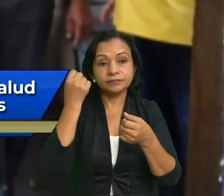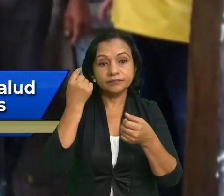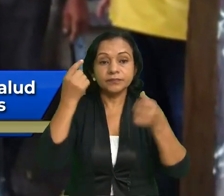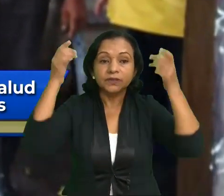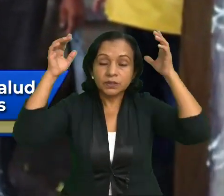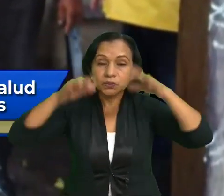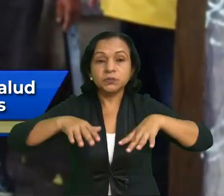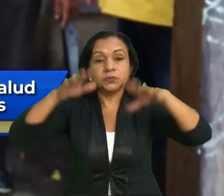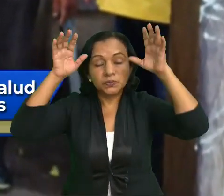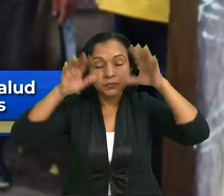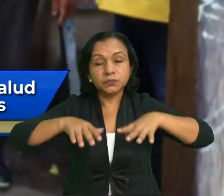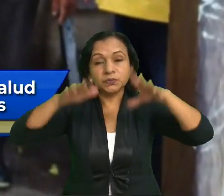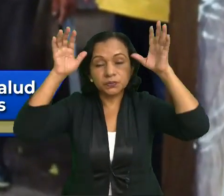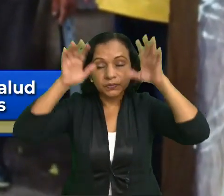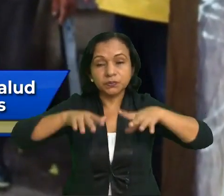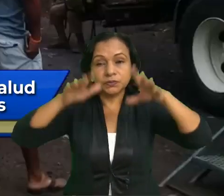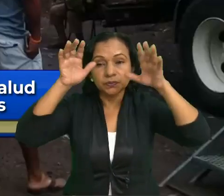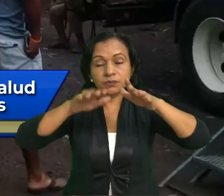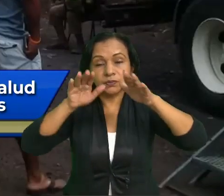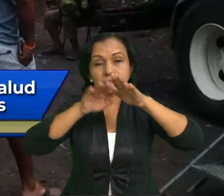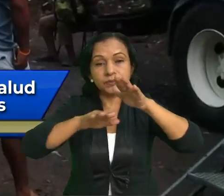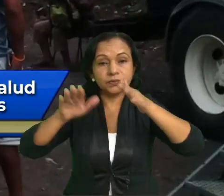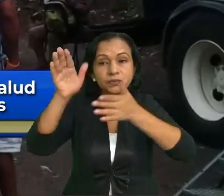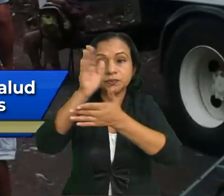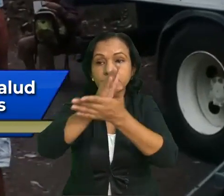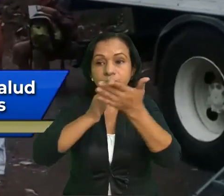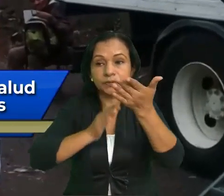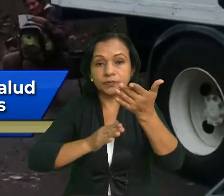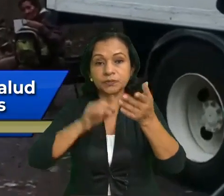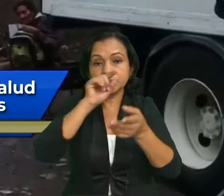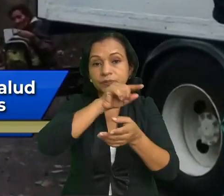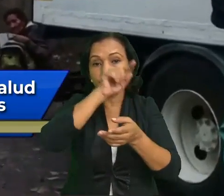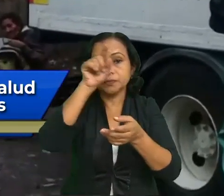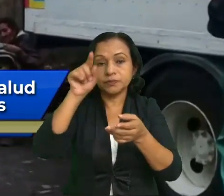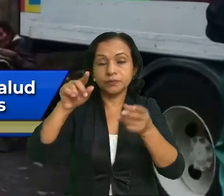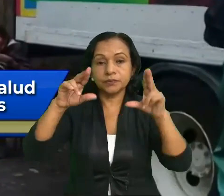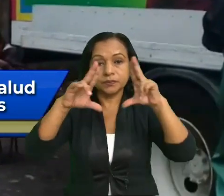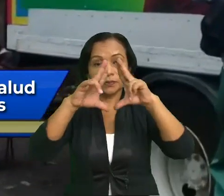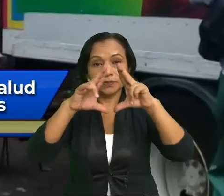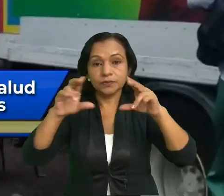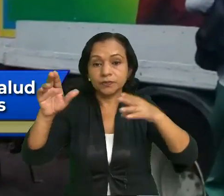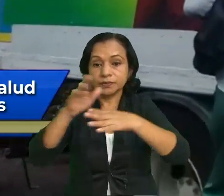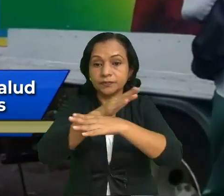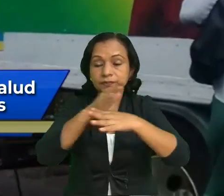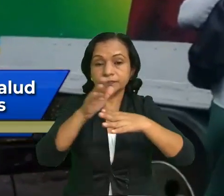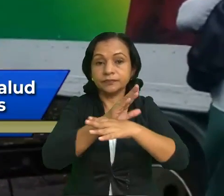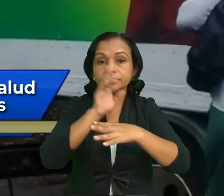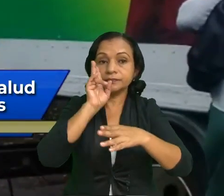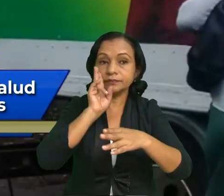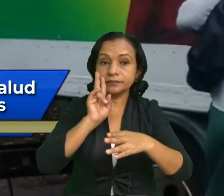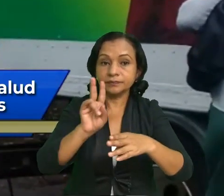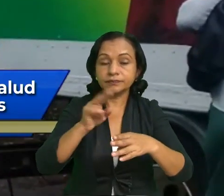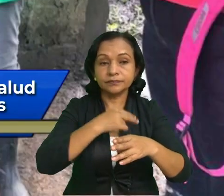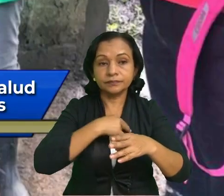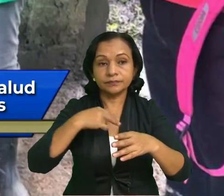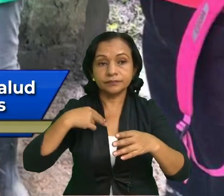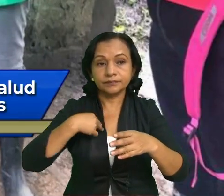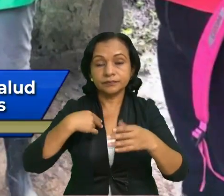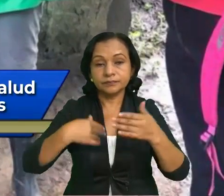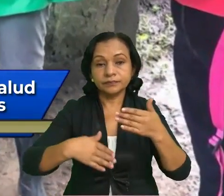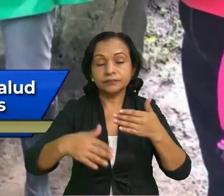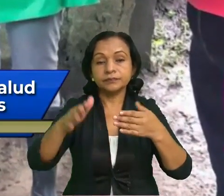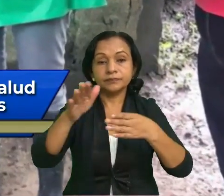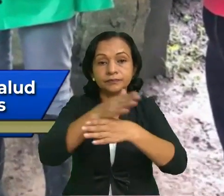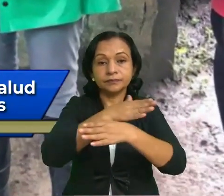pues ha ocasionado inundaciones en algunos puntos dispersos del país sin embargo y pese a esas realidades que están realizando atención en puntos